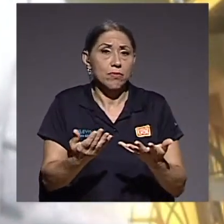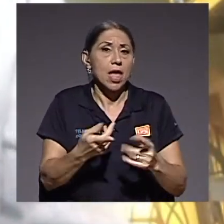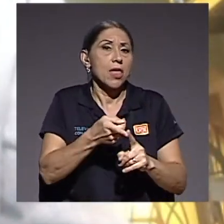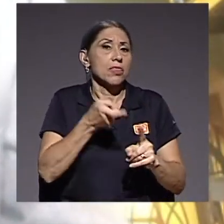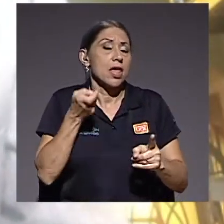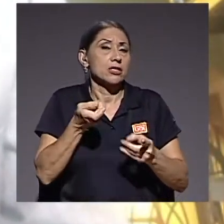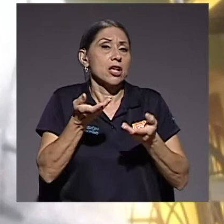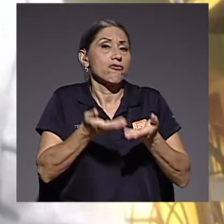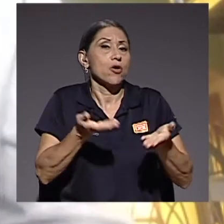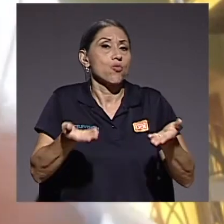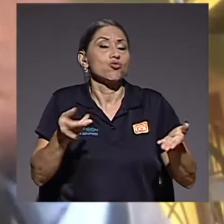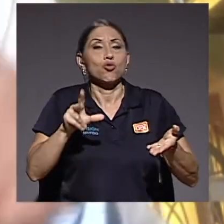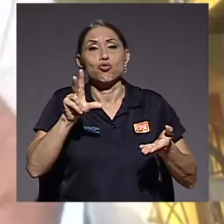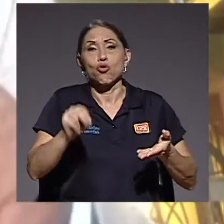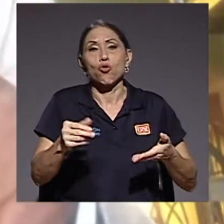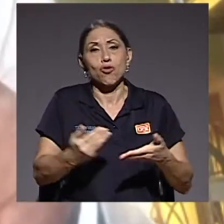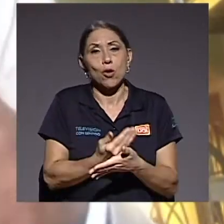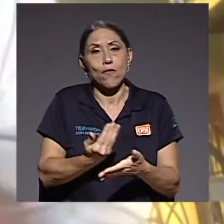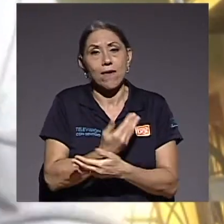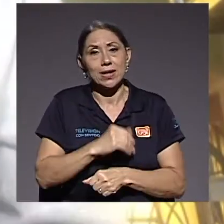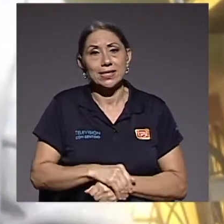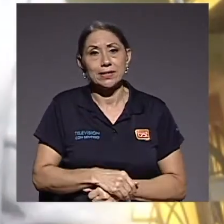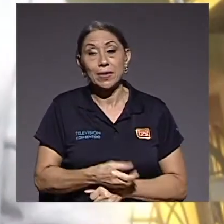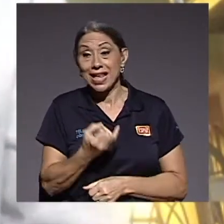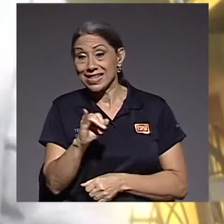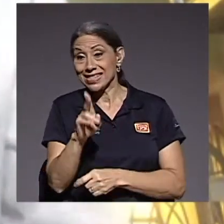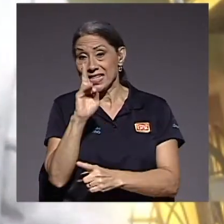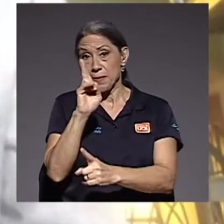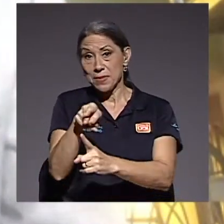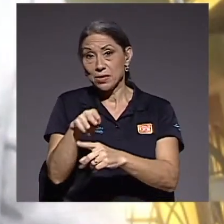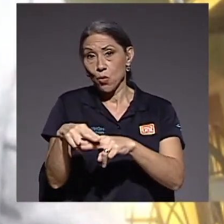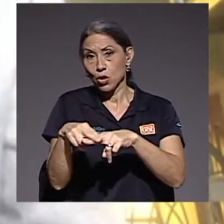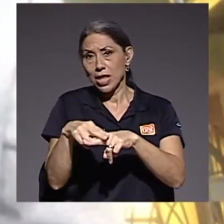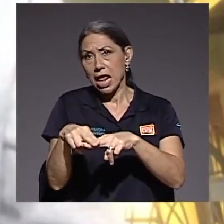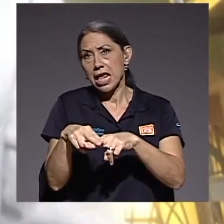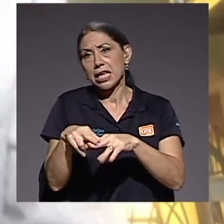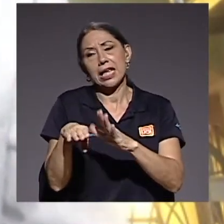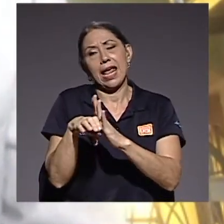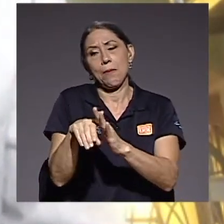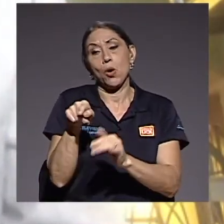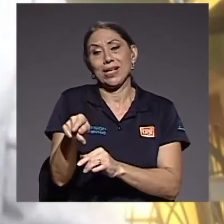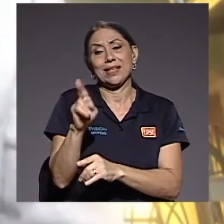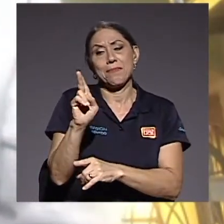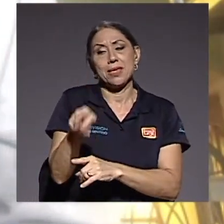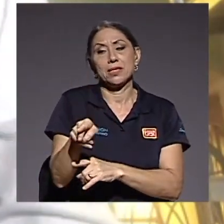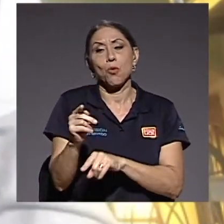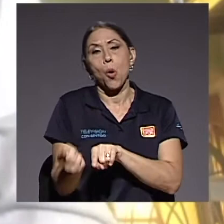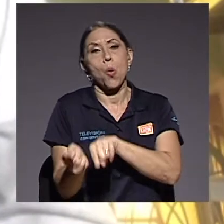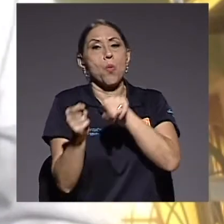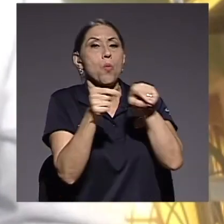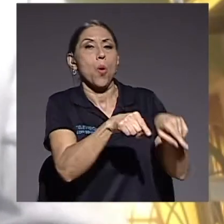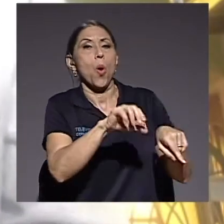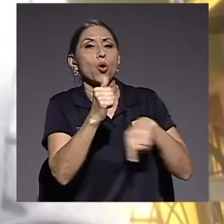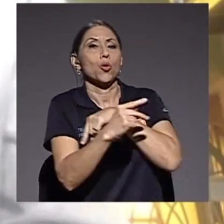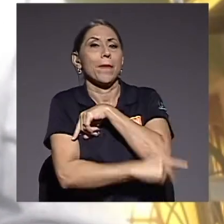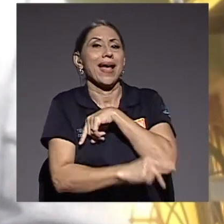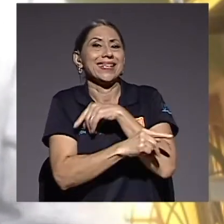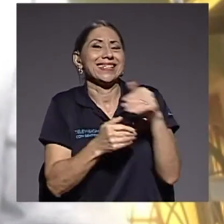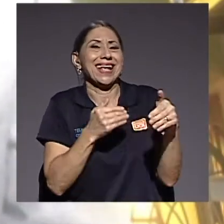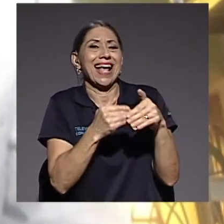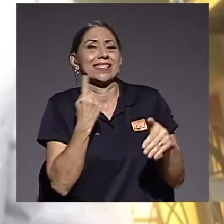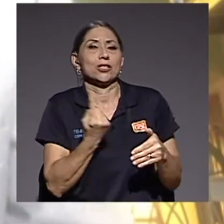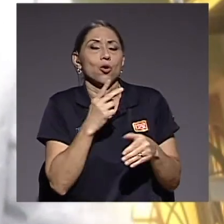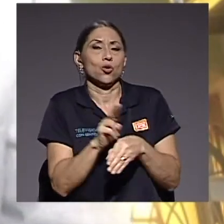recursos renovables. Si el mismo tren se planteara, por ejemplo, en un país donde casi solo se usa petróleo,